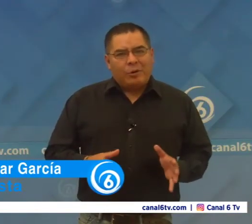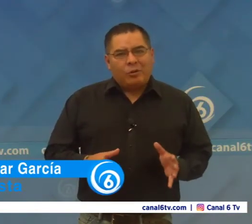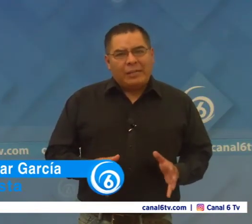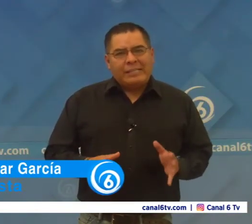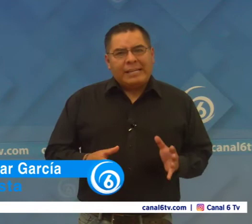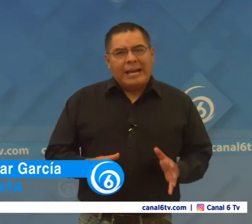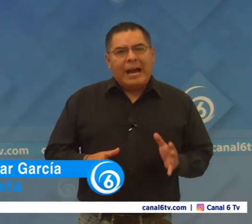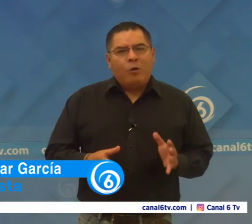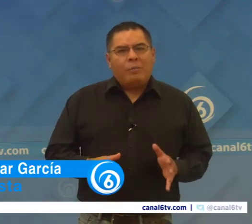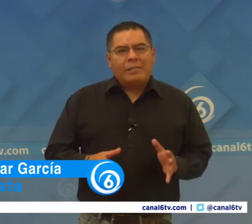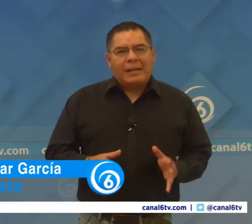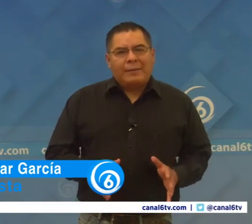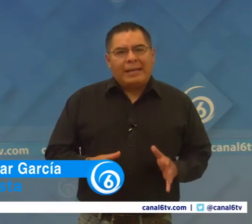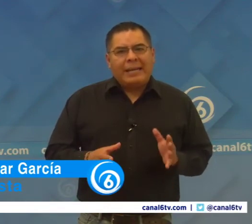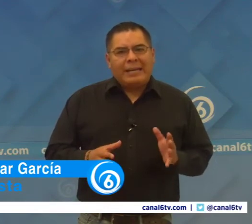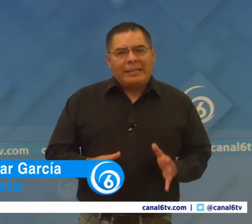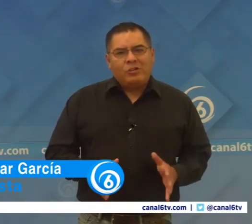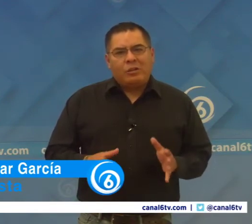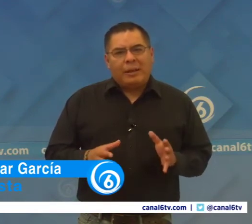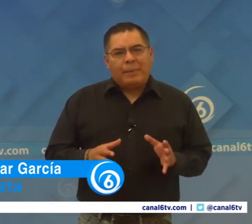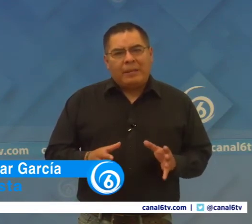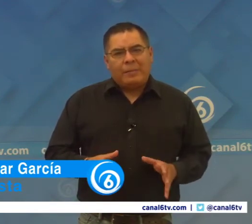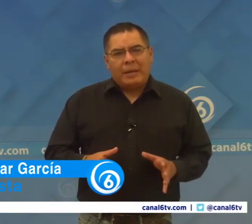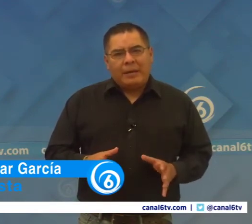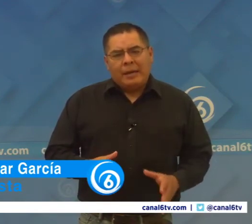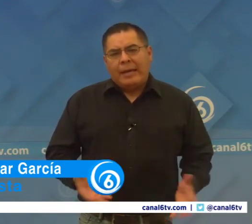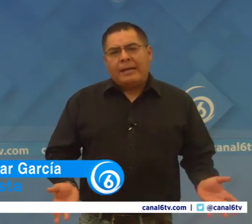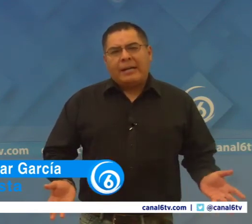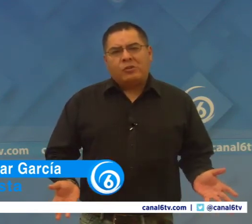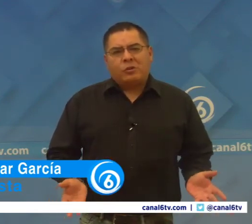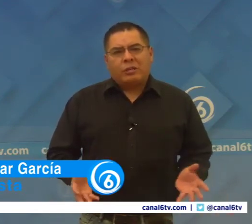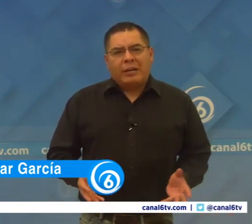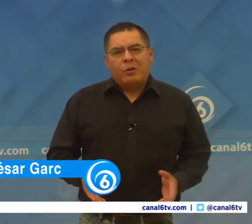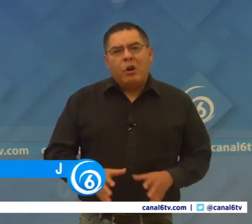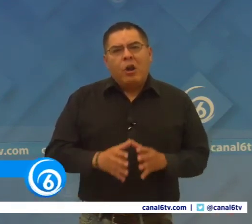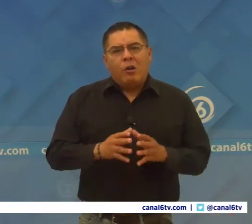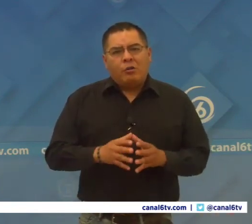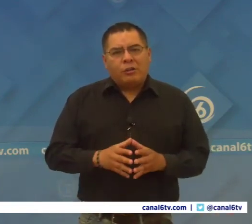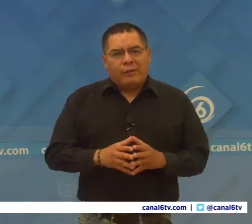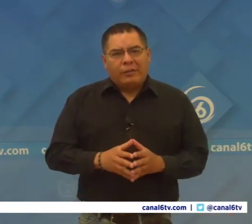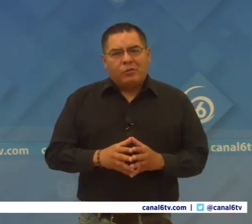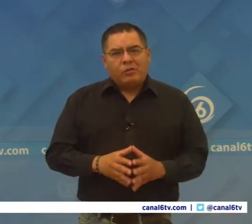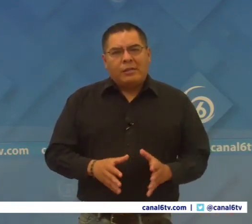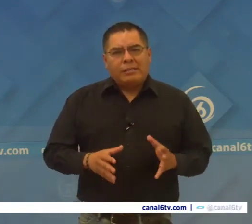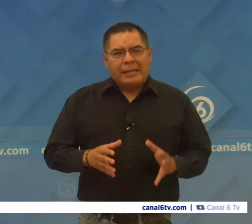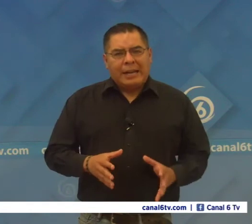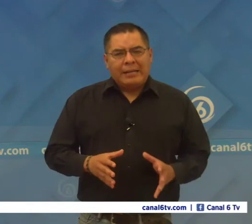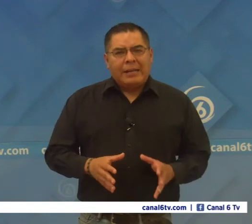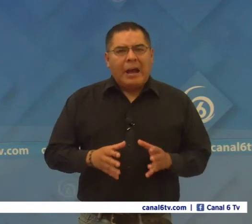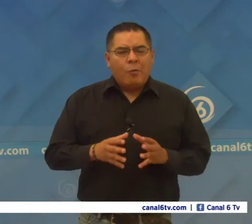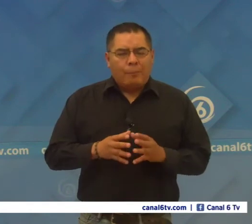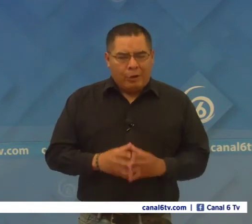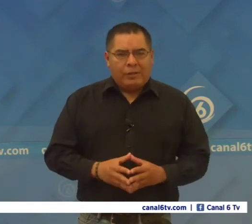que el rebrote sea aún más grave que el inicio de la pandemia. En caso contrario, los efectos